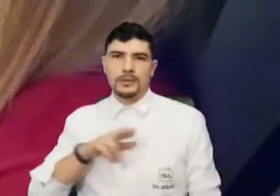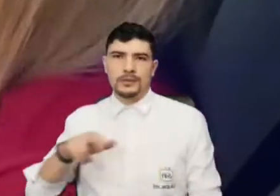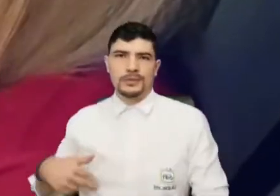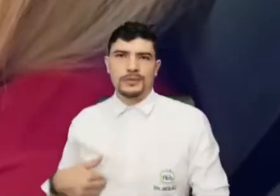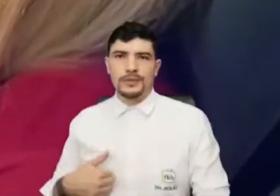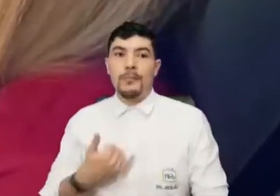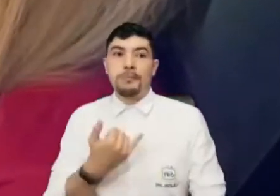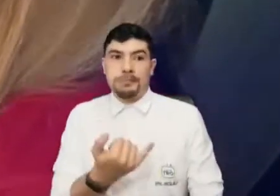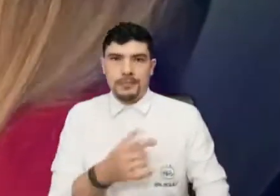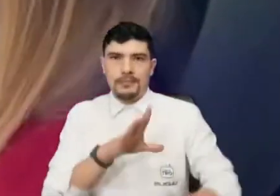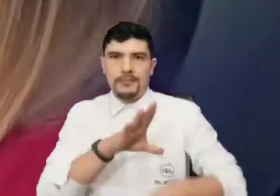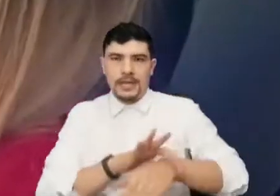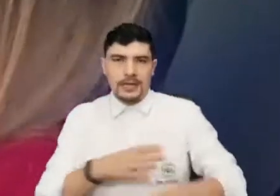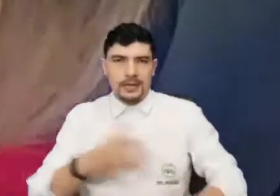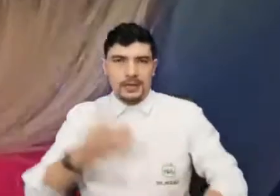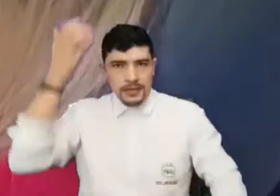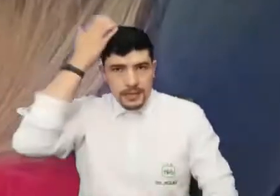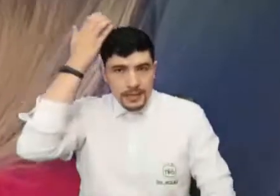hacia su labor